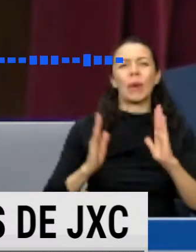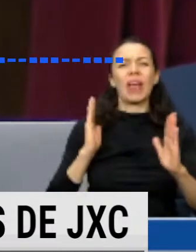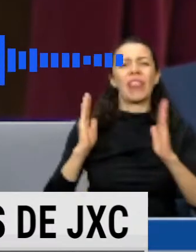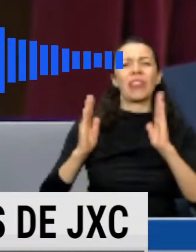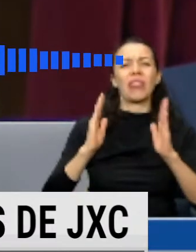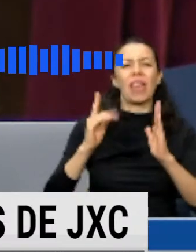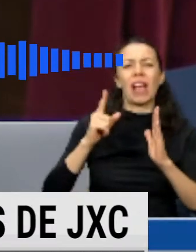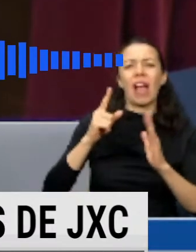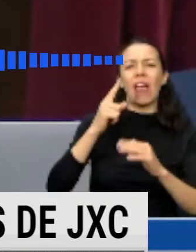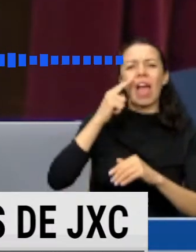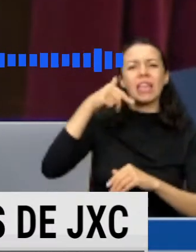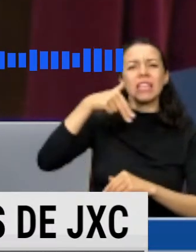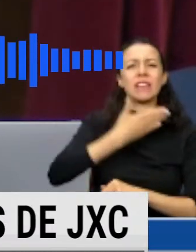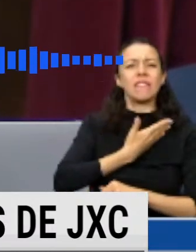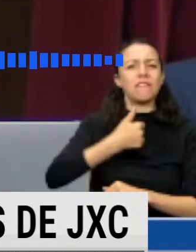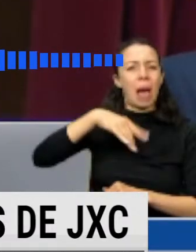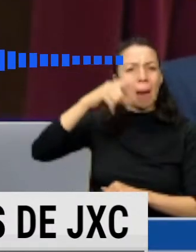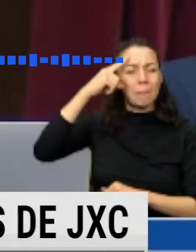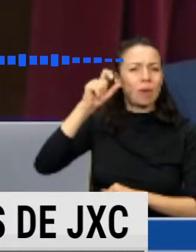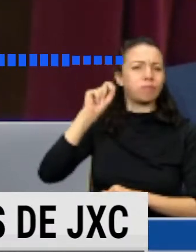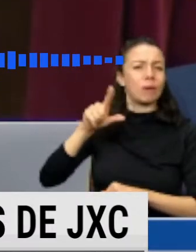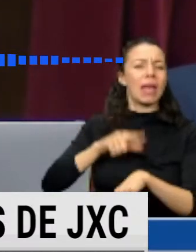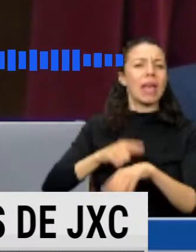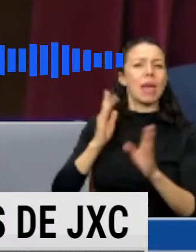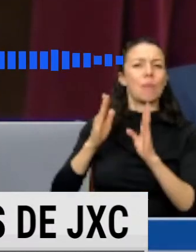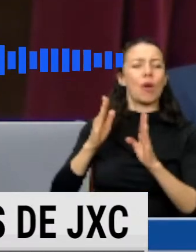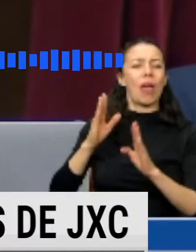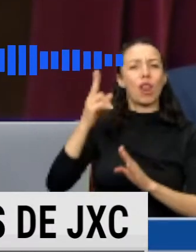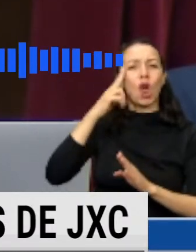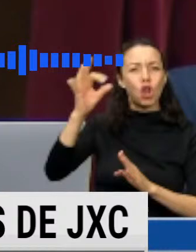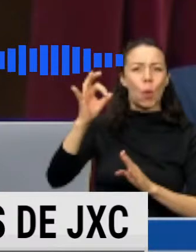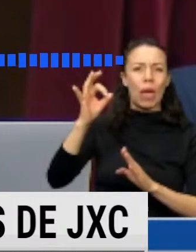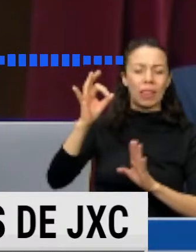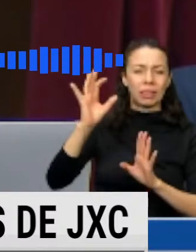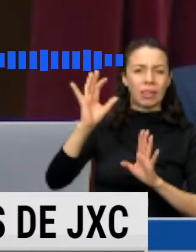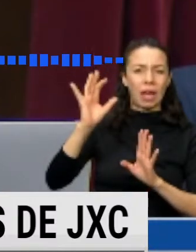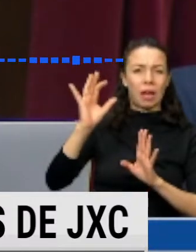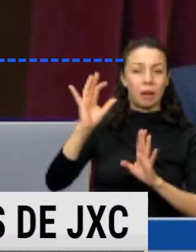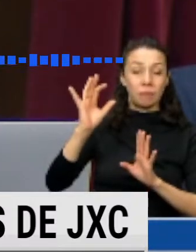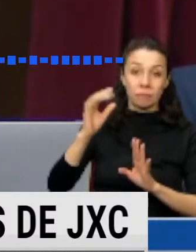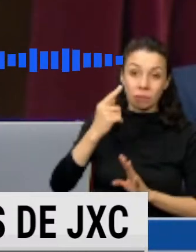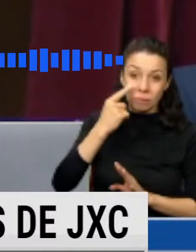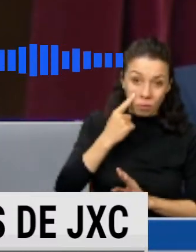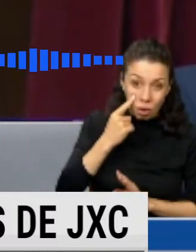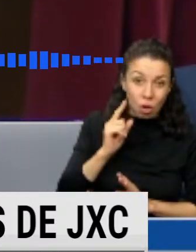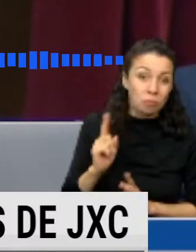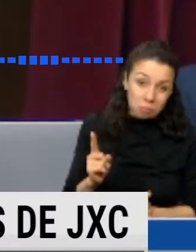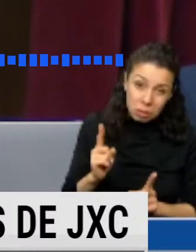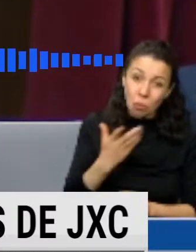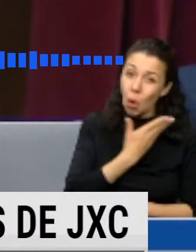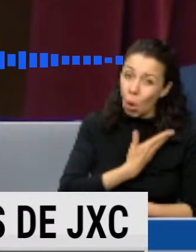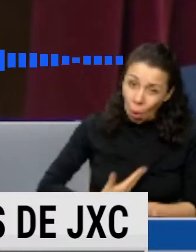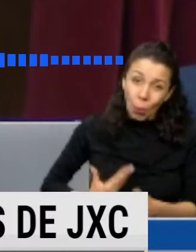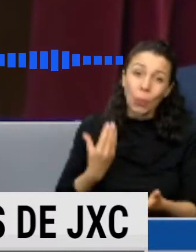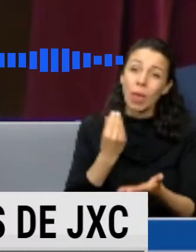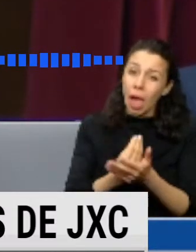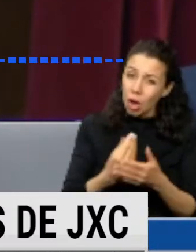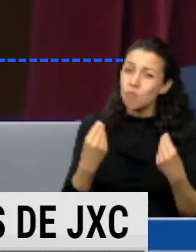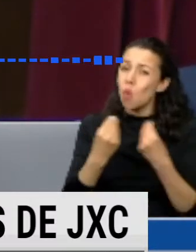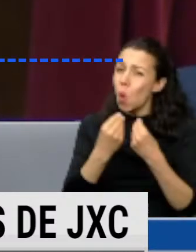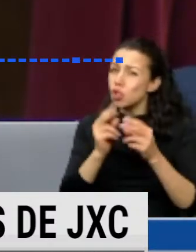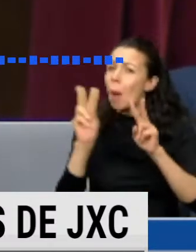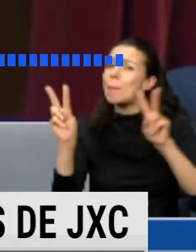adelante todo lo que sea la provincia. Es más, un superávit corriente, pero resulta que con esto que le sacan esa plata le genera un problema muy